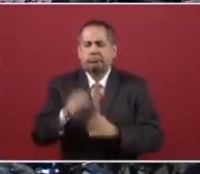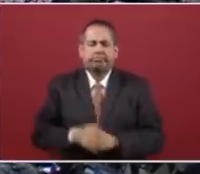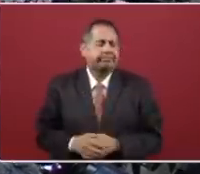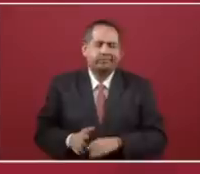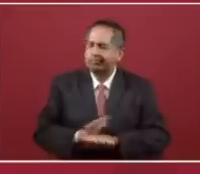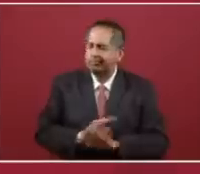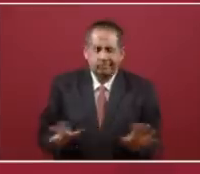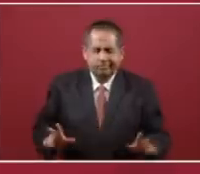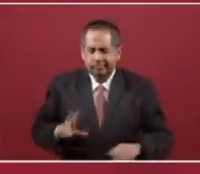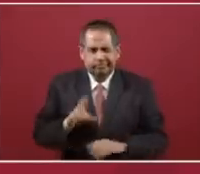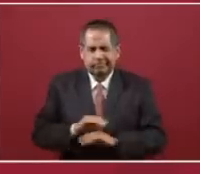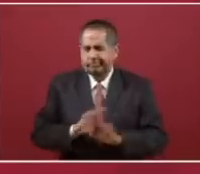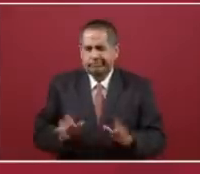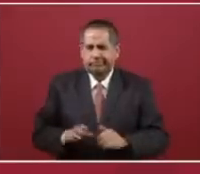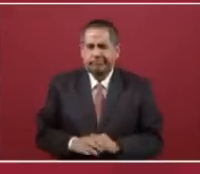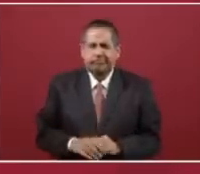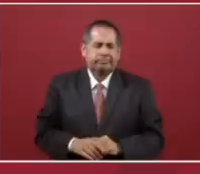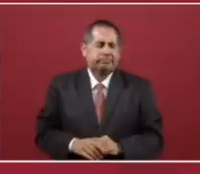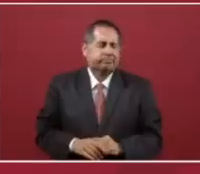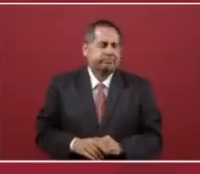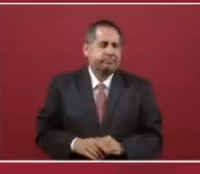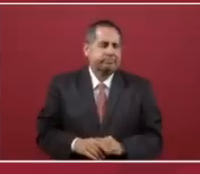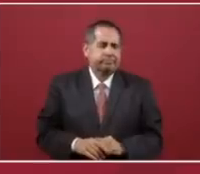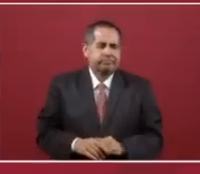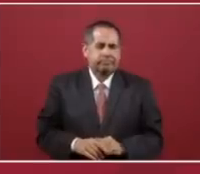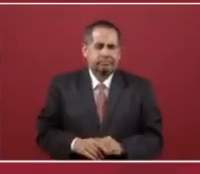ya este